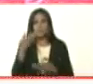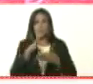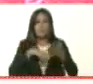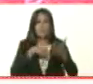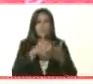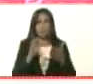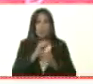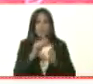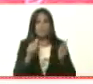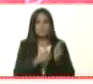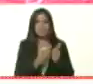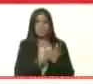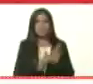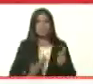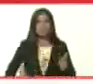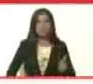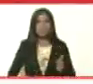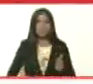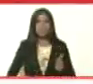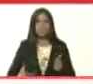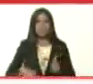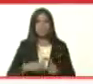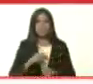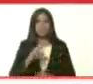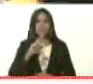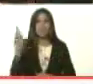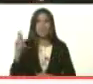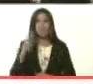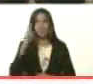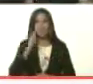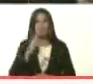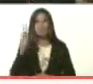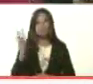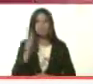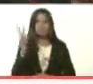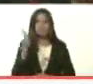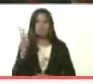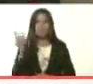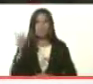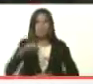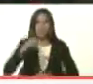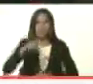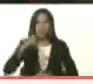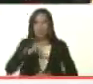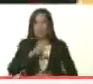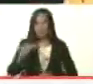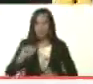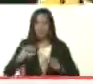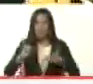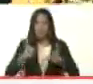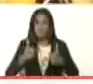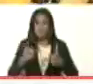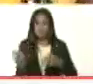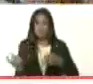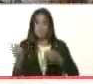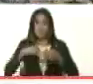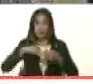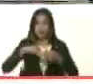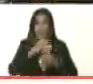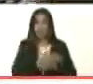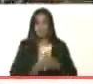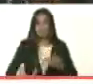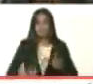la vicepresidencia ejecutiva de la República Bolivariana de Venezuela a partir de esta semana. Se incorporan a